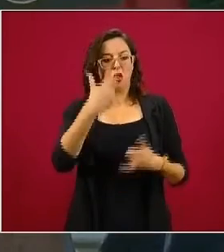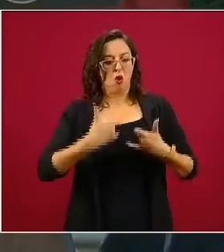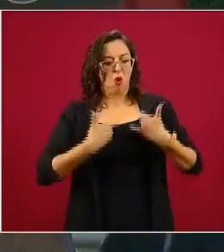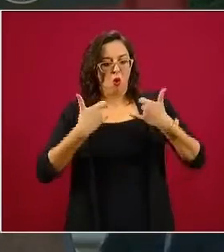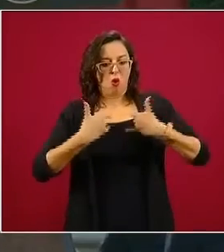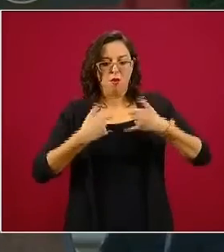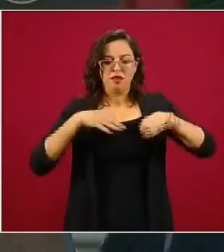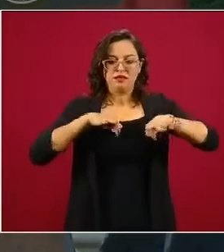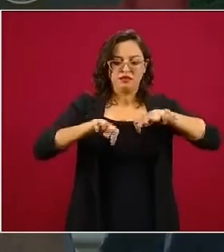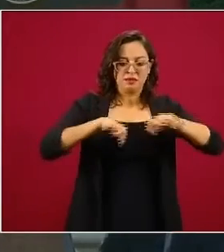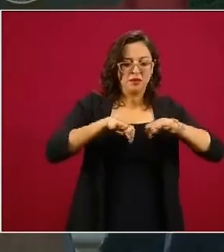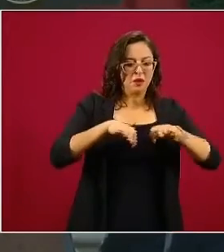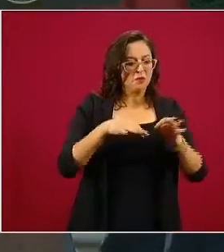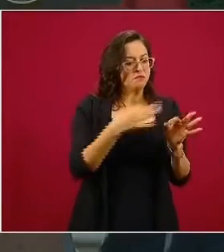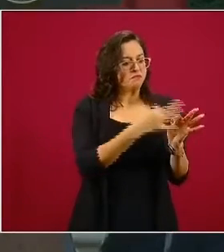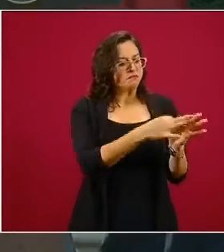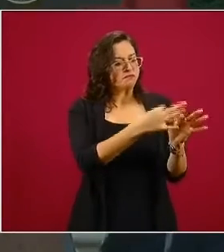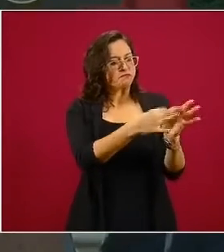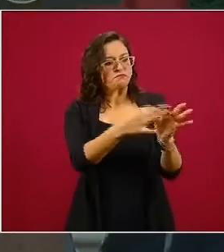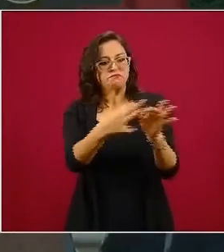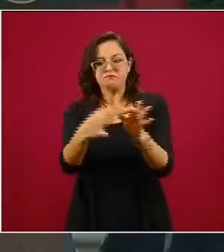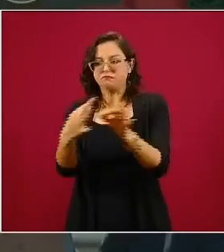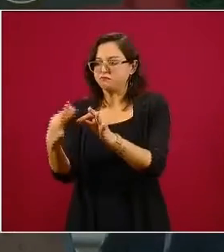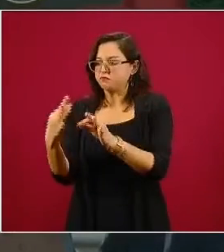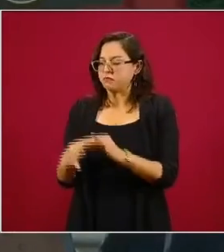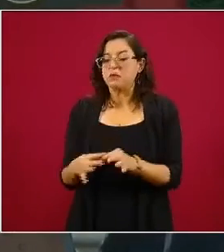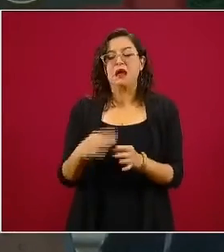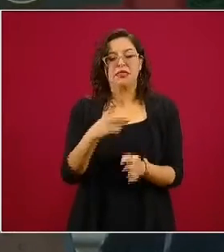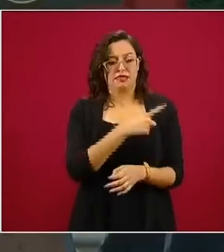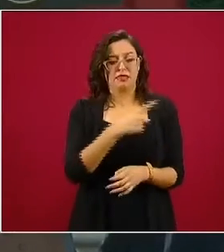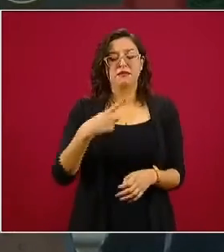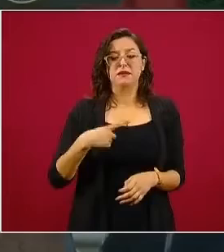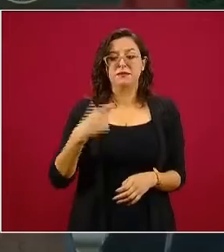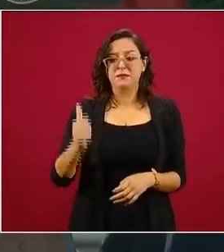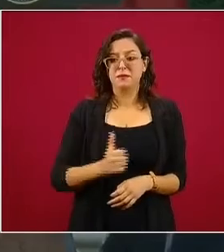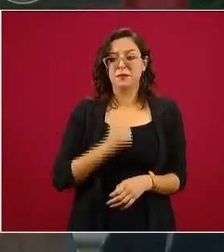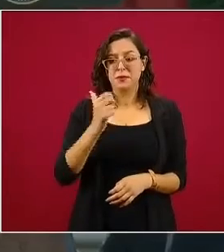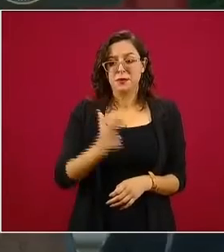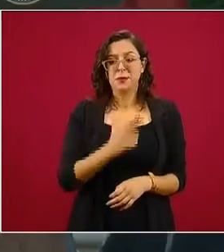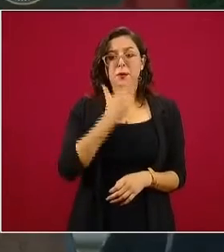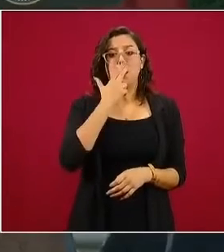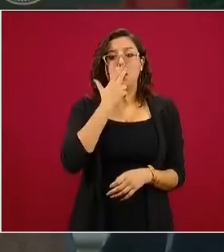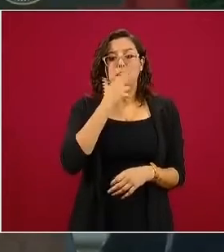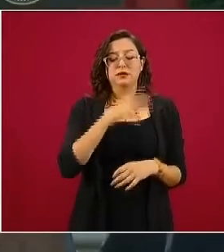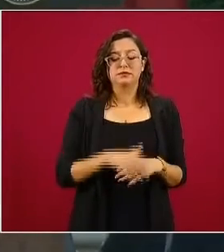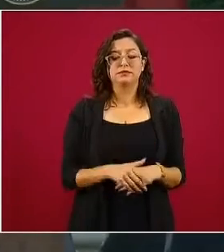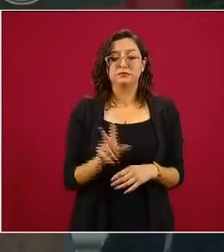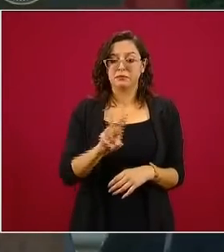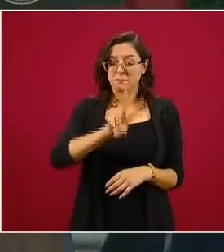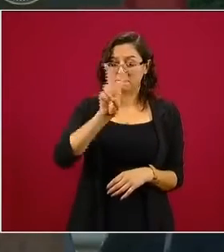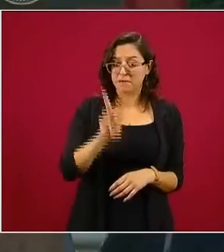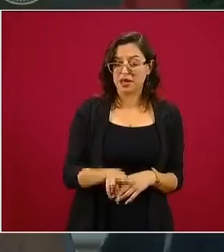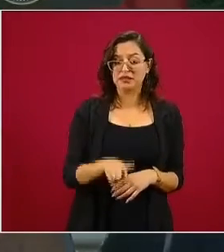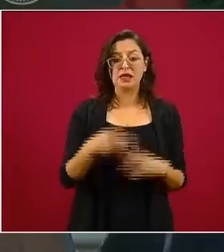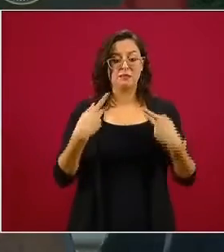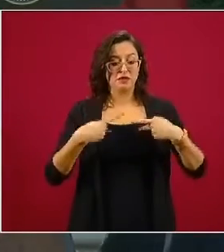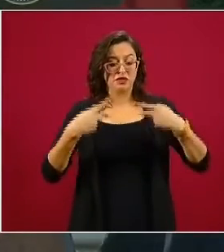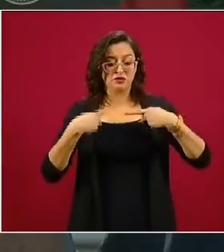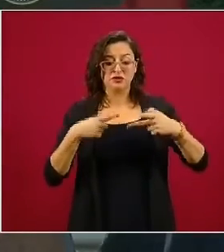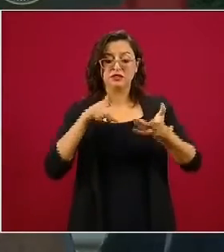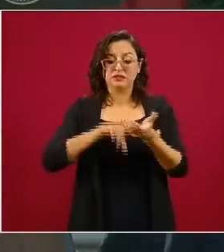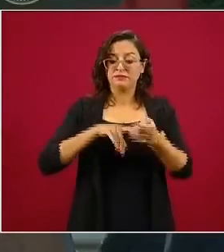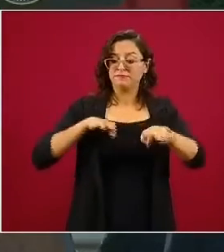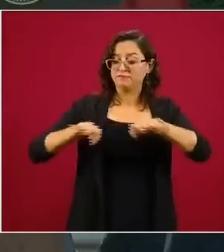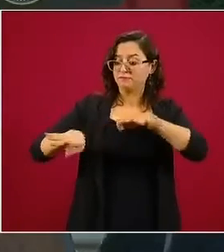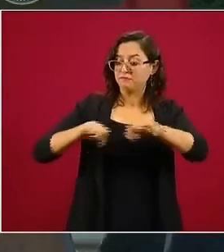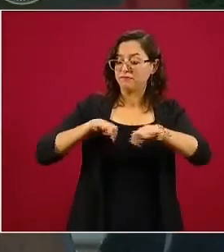laboral. No olvidemos que la participación de los trabajadores en los procesos productivos